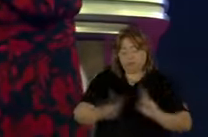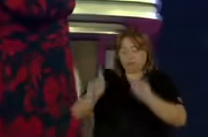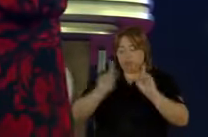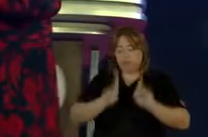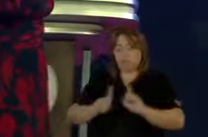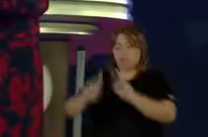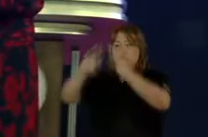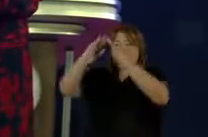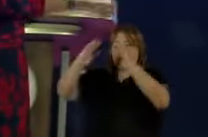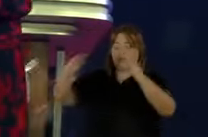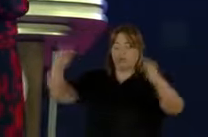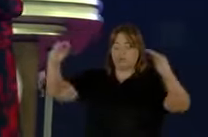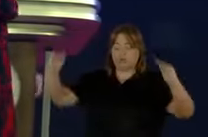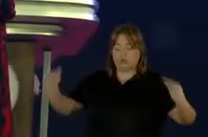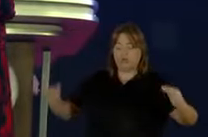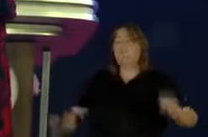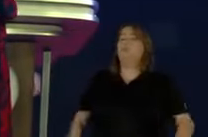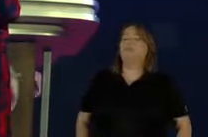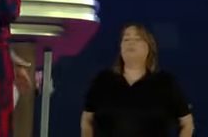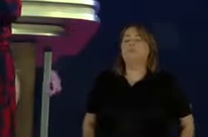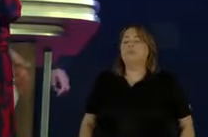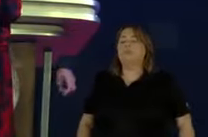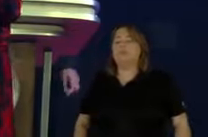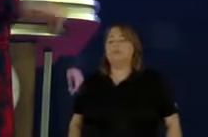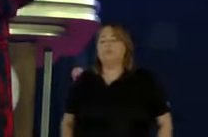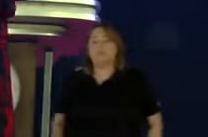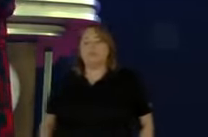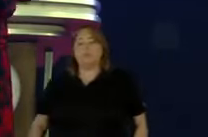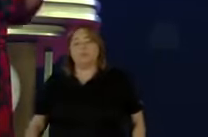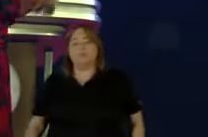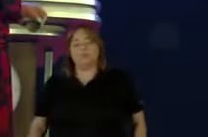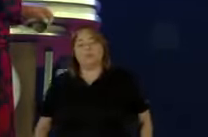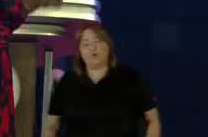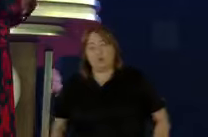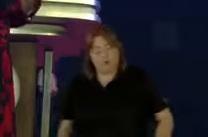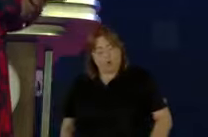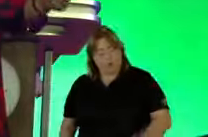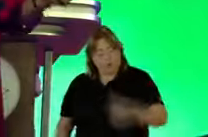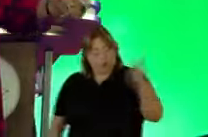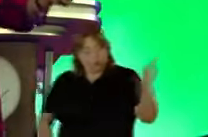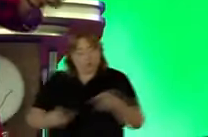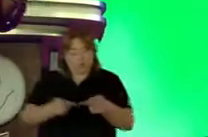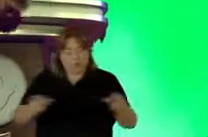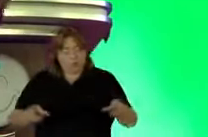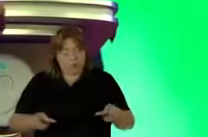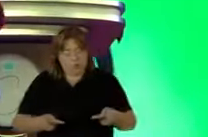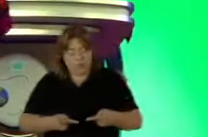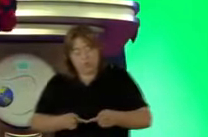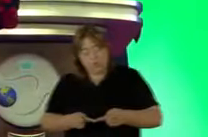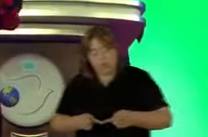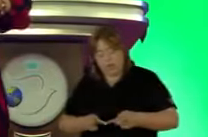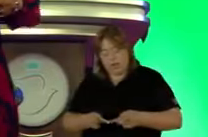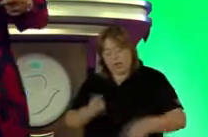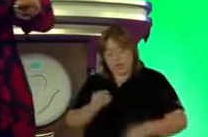viene hacia la mansión. Con otro lugar en la mesa,